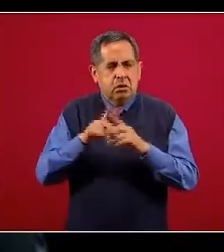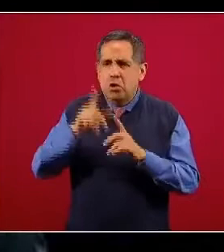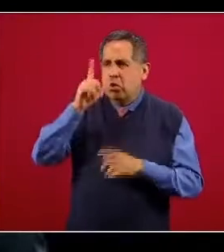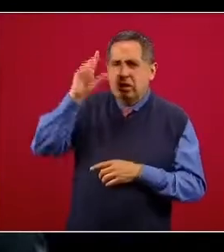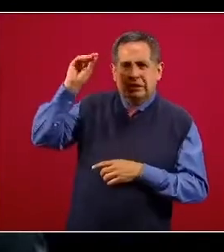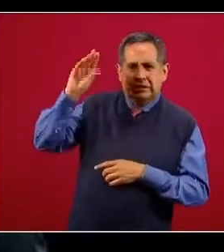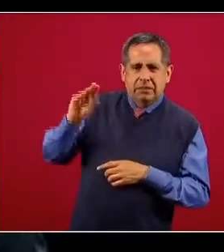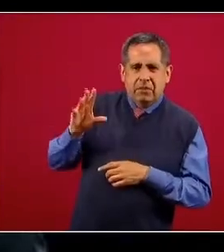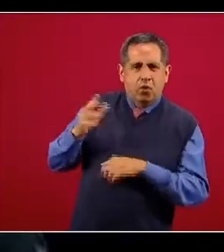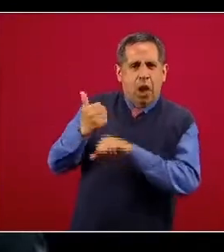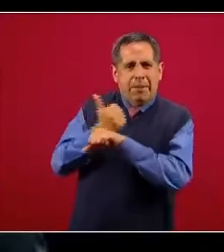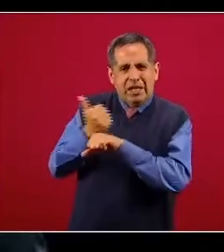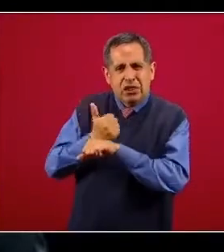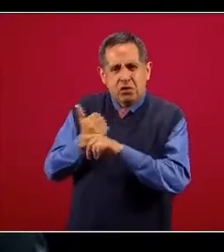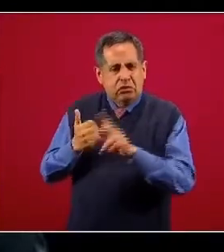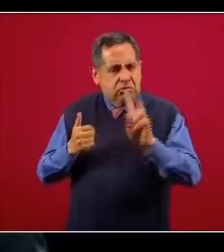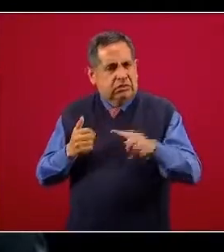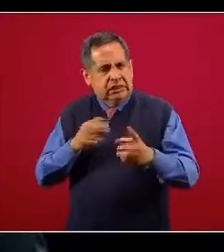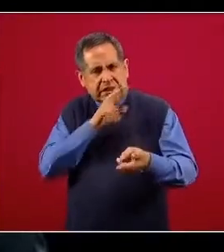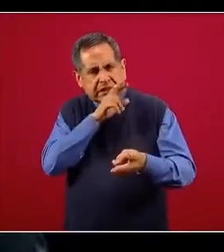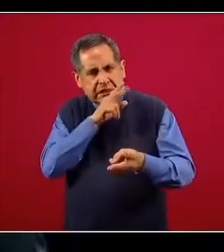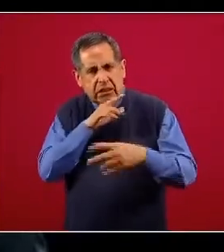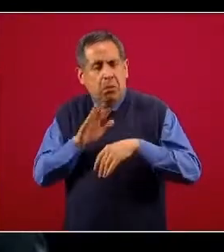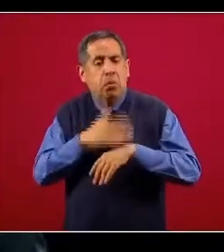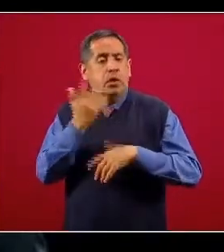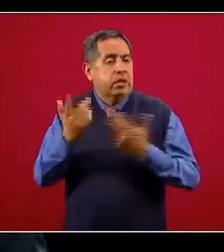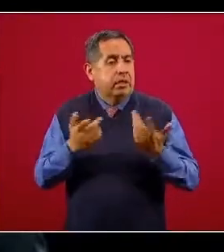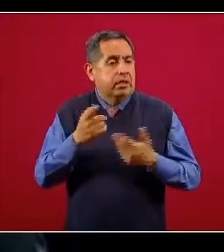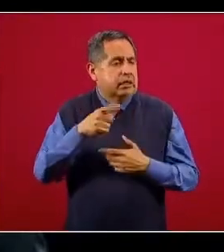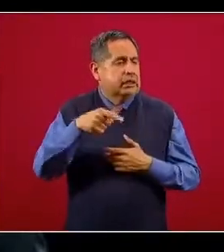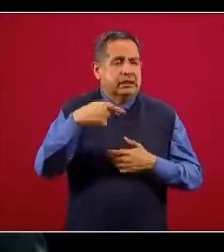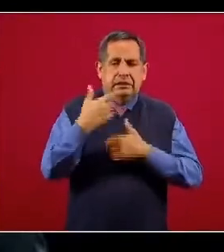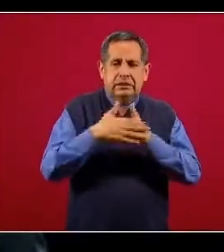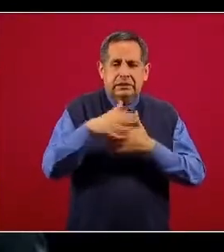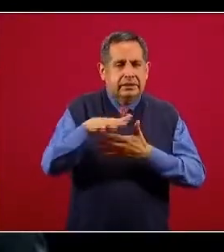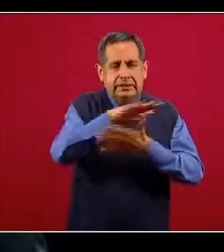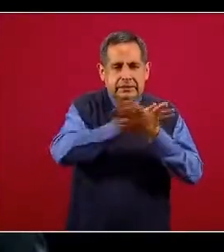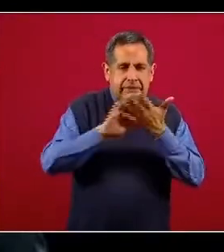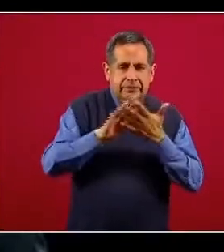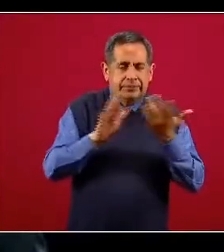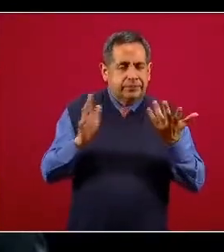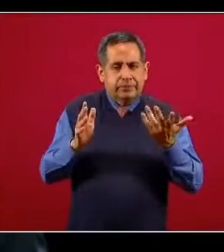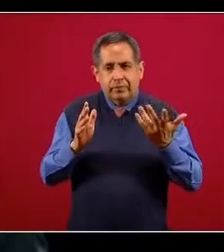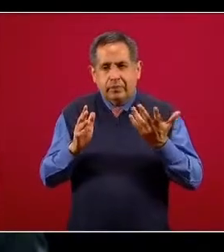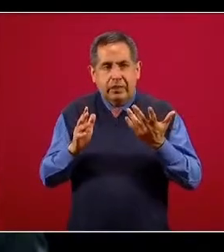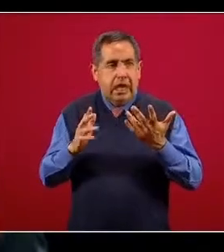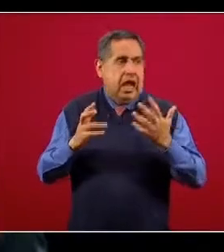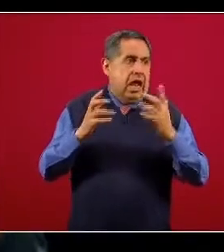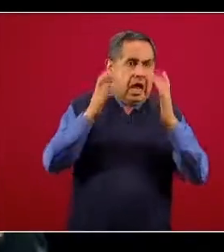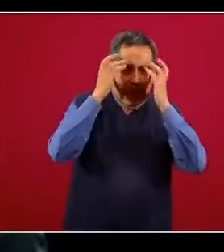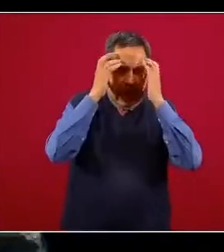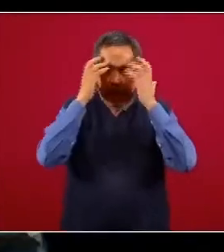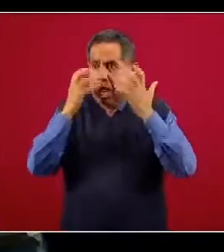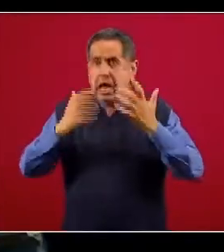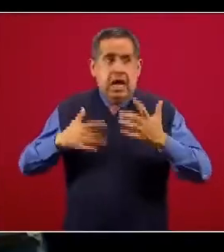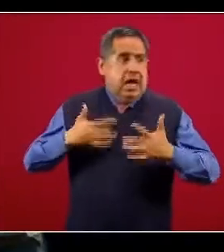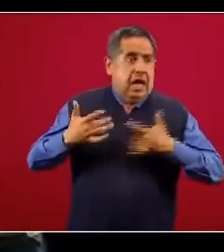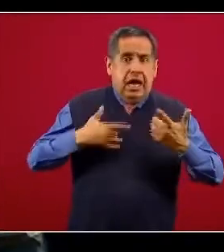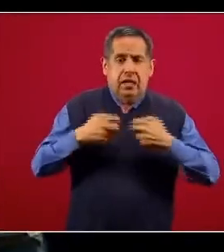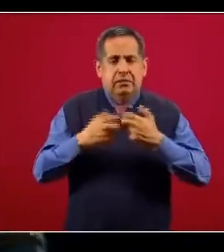semáforo amarillo. Preocupa porque evidentemente se genera un entorno de una suerte de histeria colectiva,